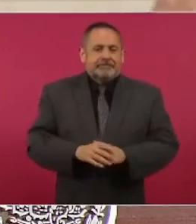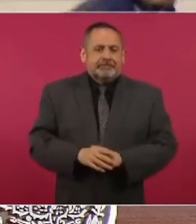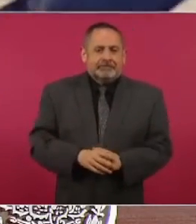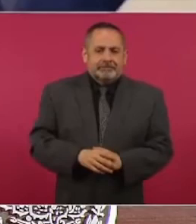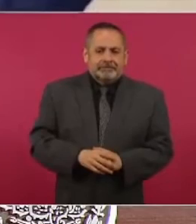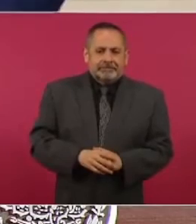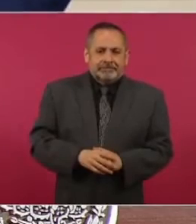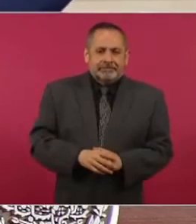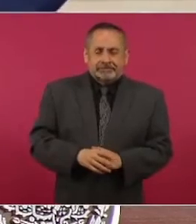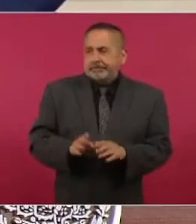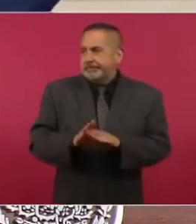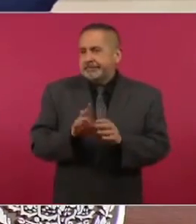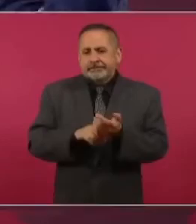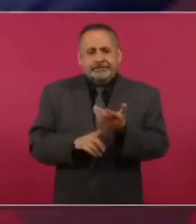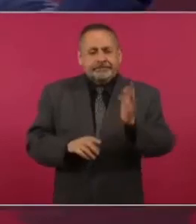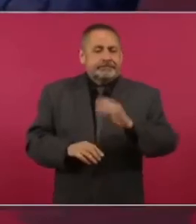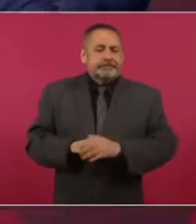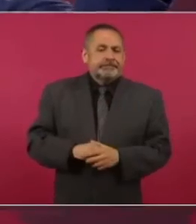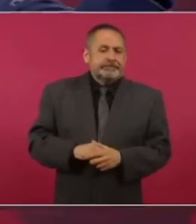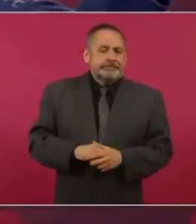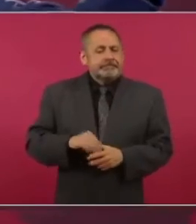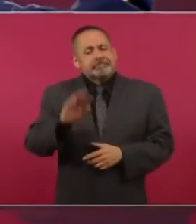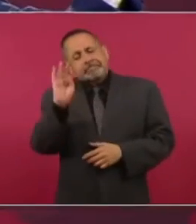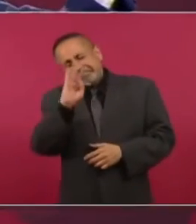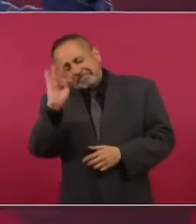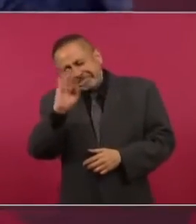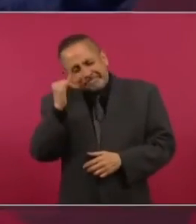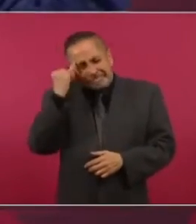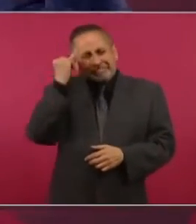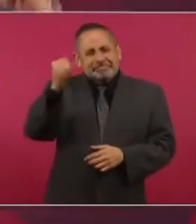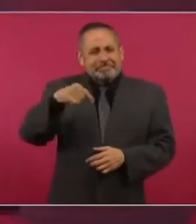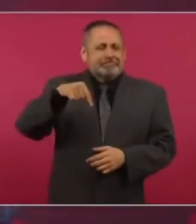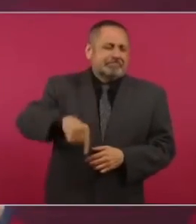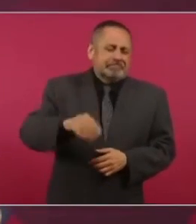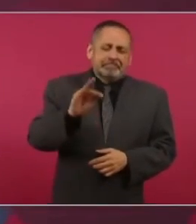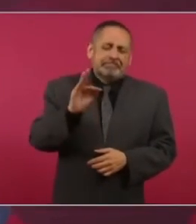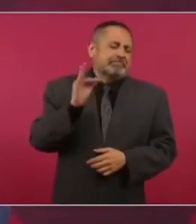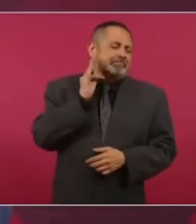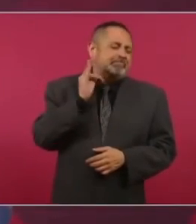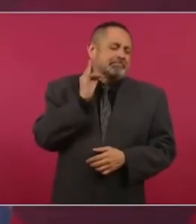porque todavía si se tratara de la Fiscalía